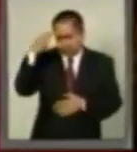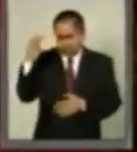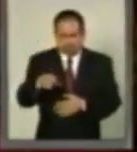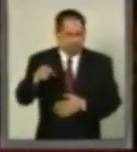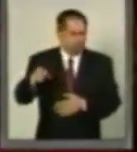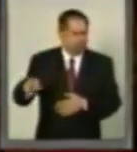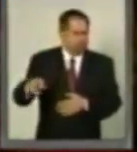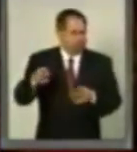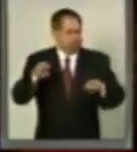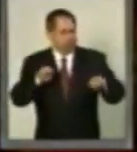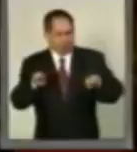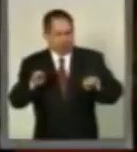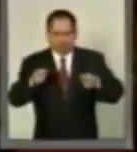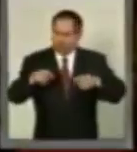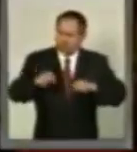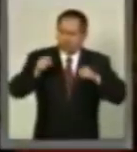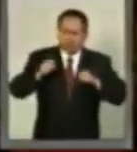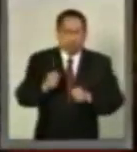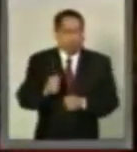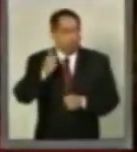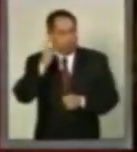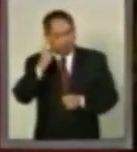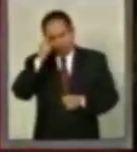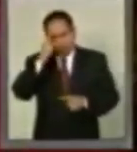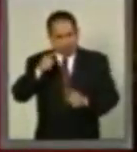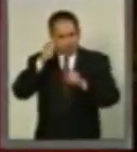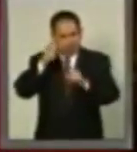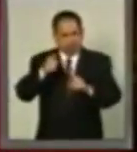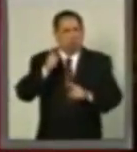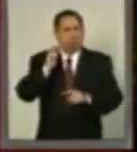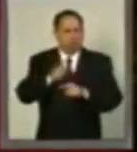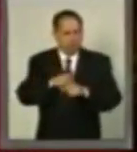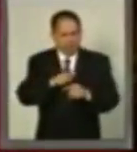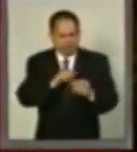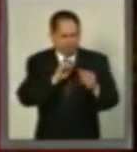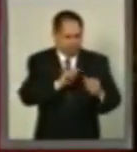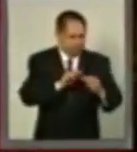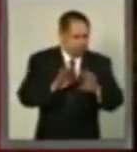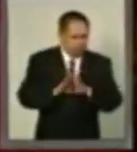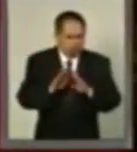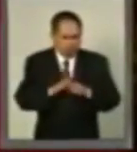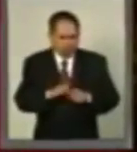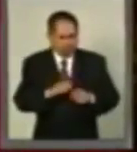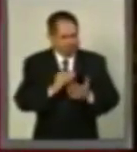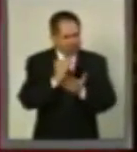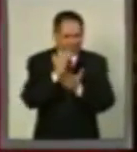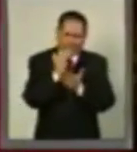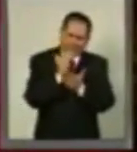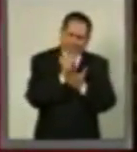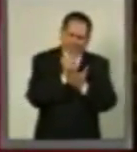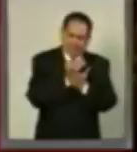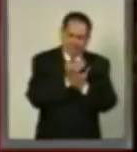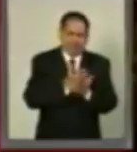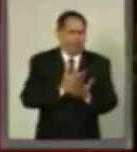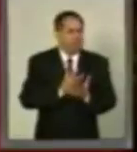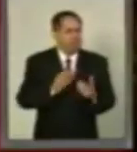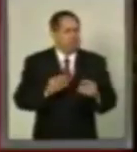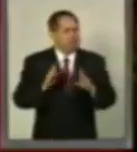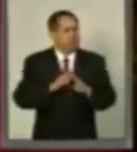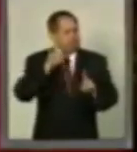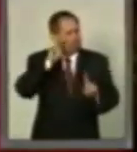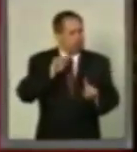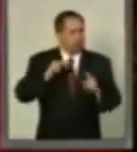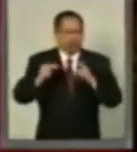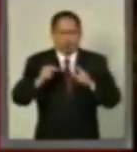asumió como una prioridad de Estado hacer frente y revertir este fenómeno desde una